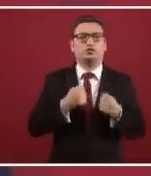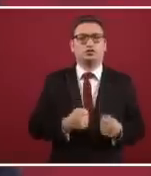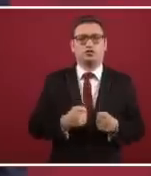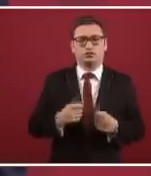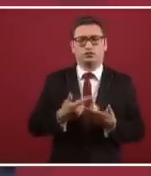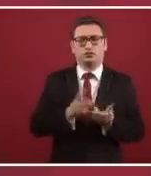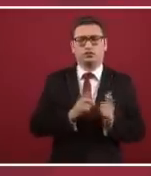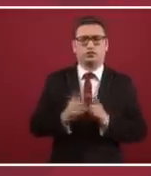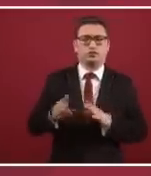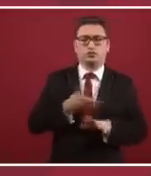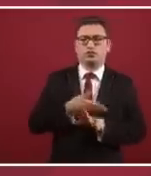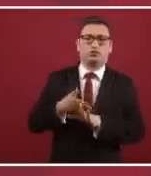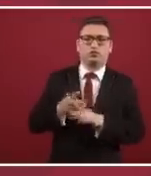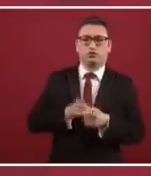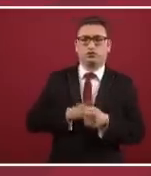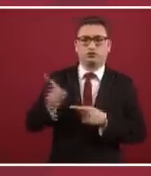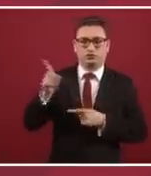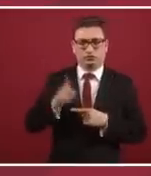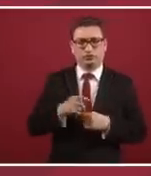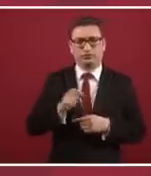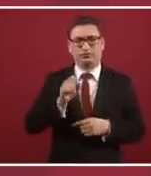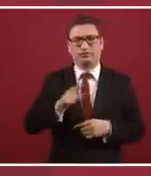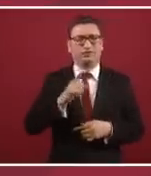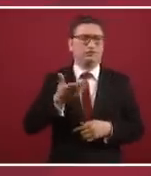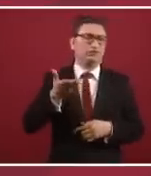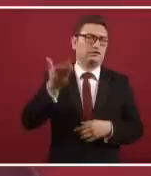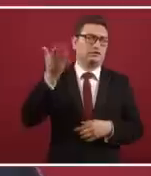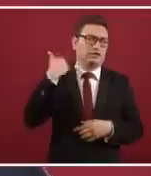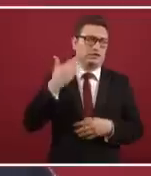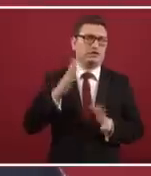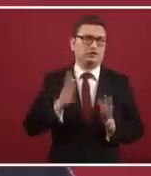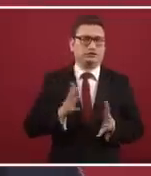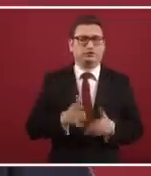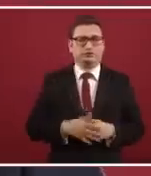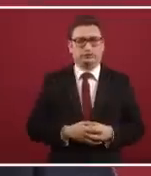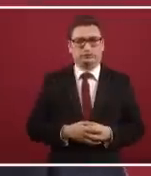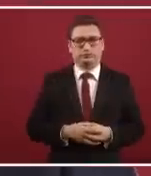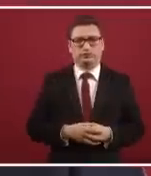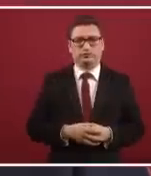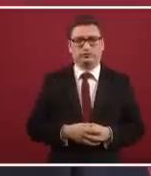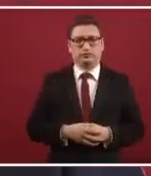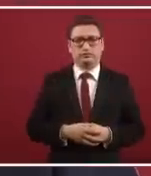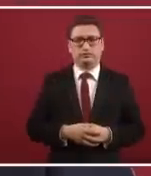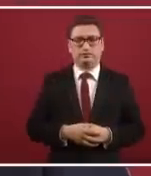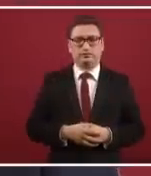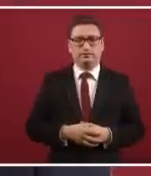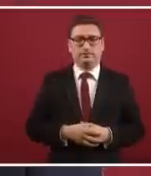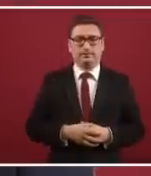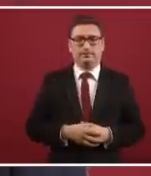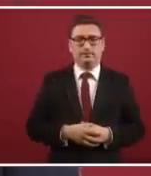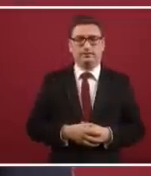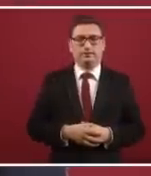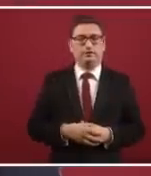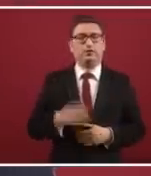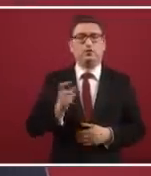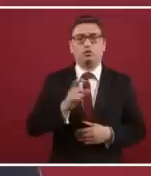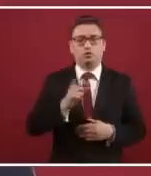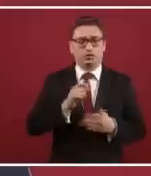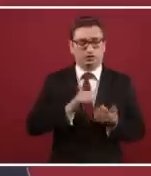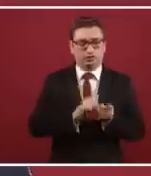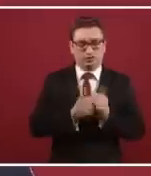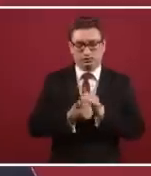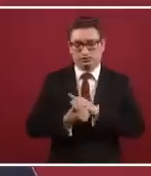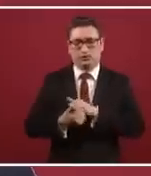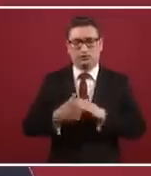reaccionario, como los que han habido cada vez que se lleva a cabo una transformación en